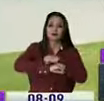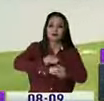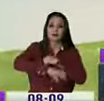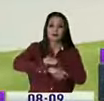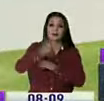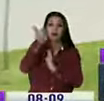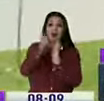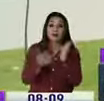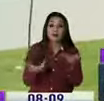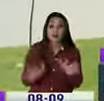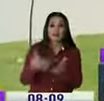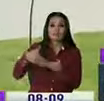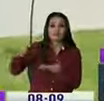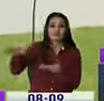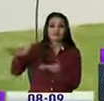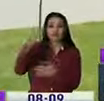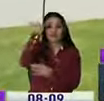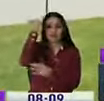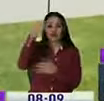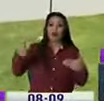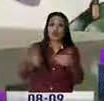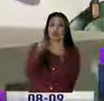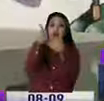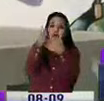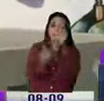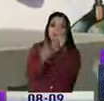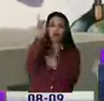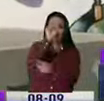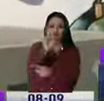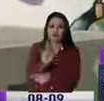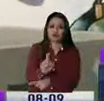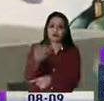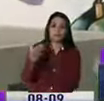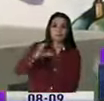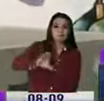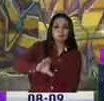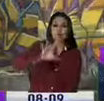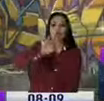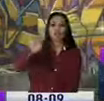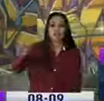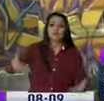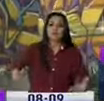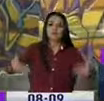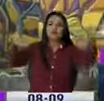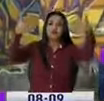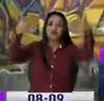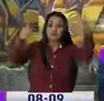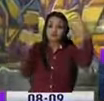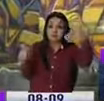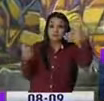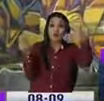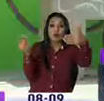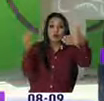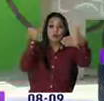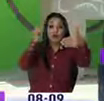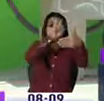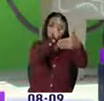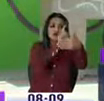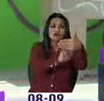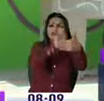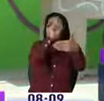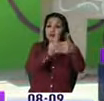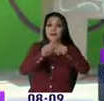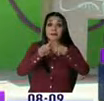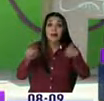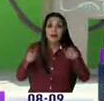a otra parte, iniciativa contra los grafitis. Se destinarán 80 murales para que los jóvenes plasmen diseños, pero esta